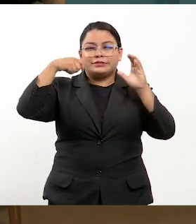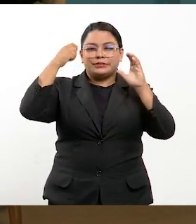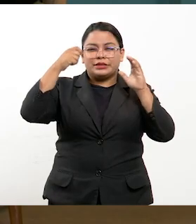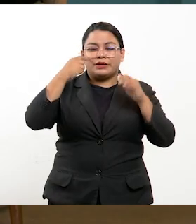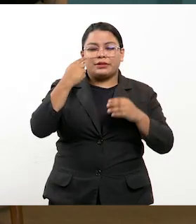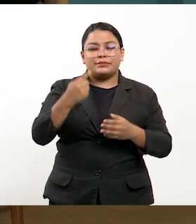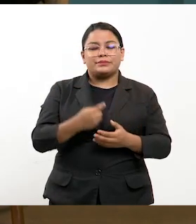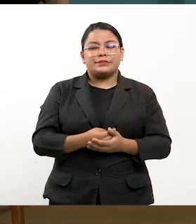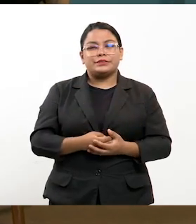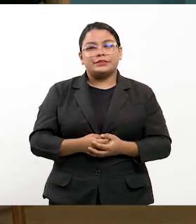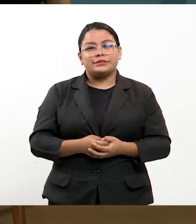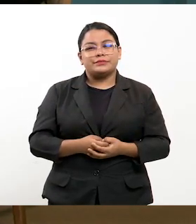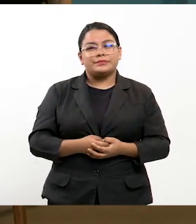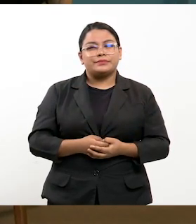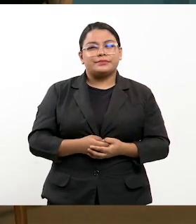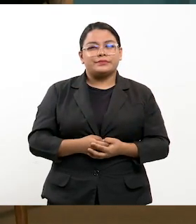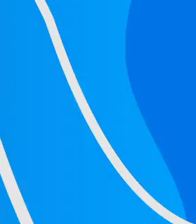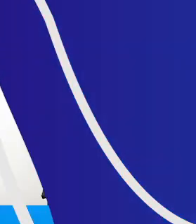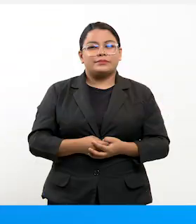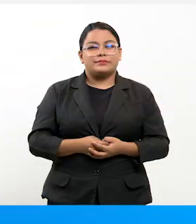video? Observémoslo.